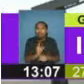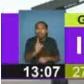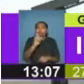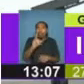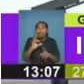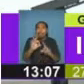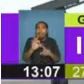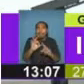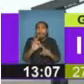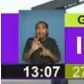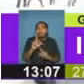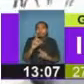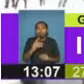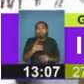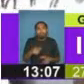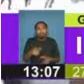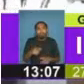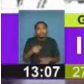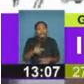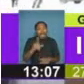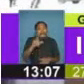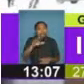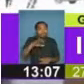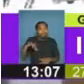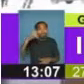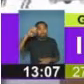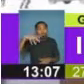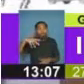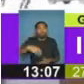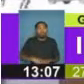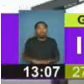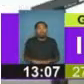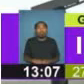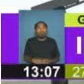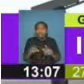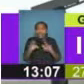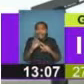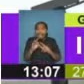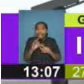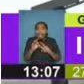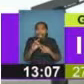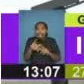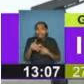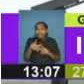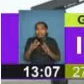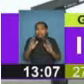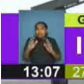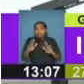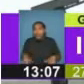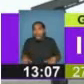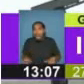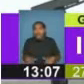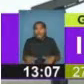allí estamos en la quiaca no se ha caído el no se ha caído el proyecto